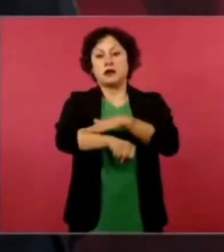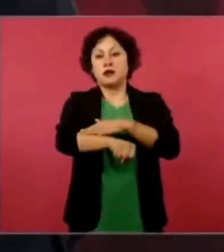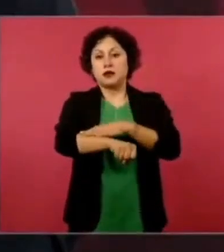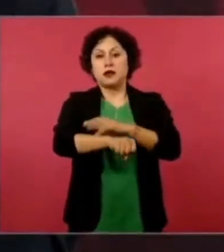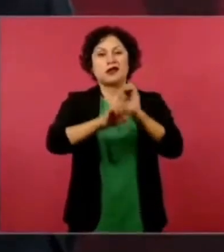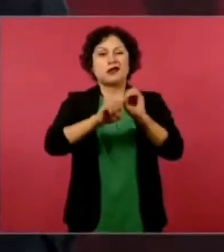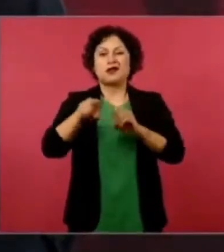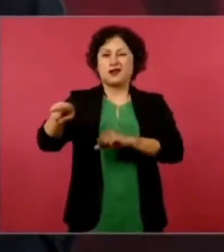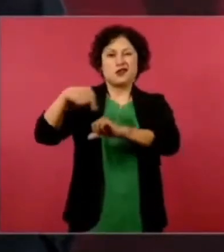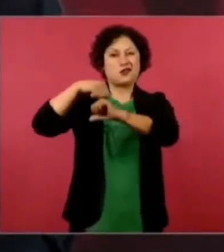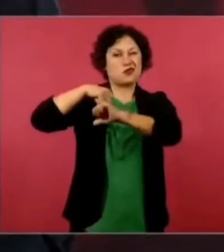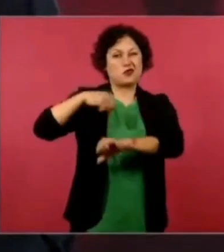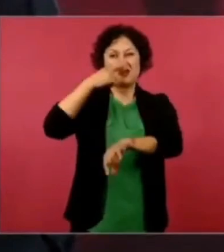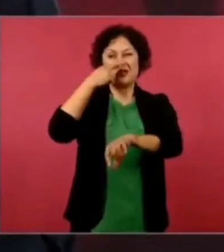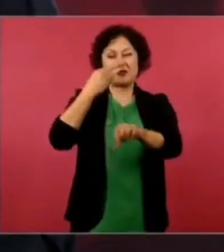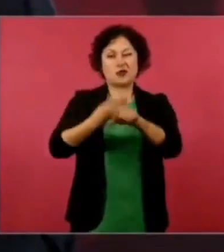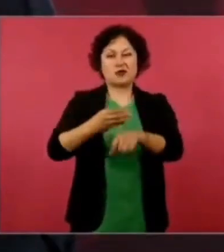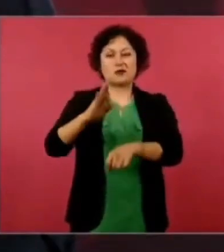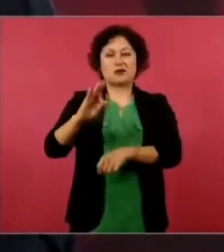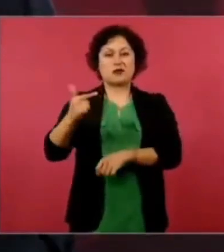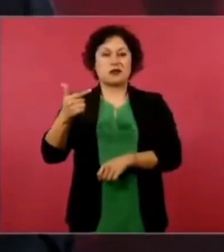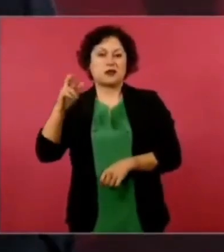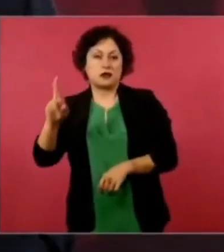Y nunca le he dicho a un juez